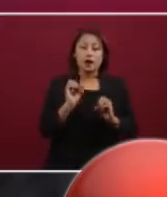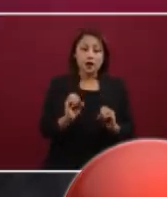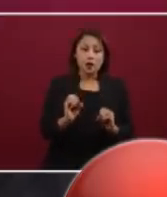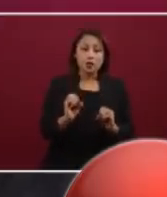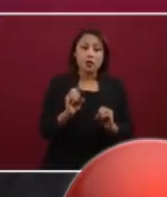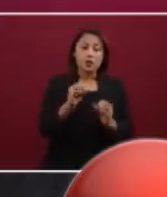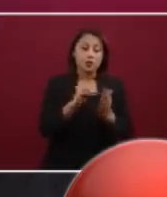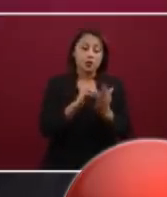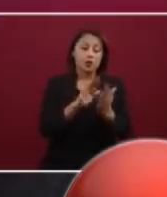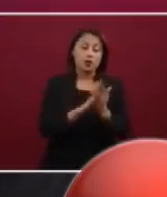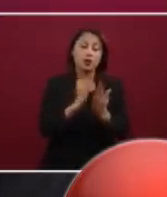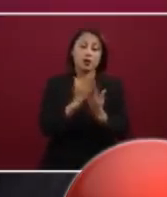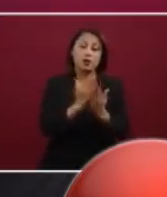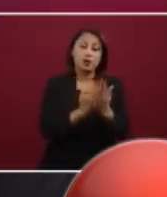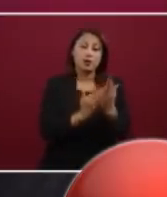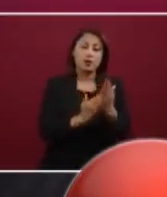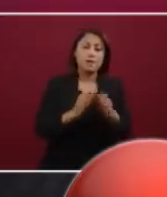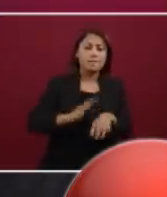alrededor de 1.000 millones